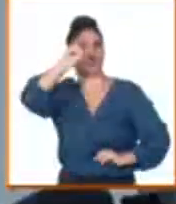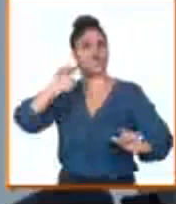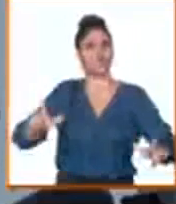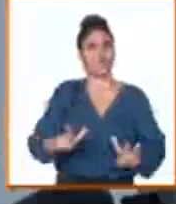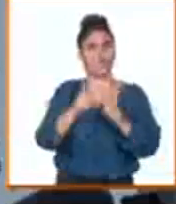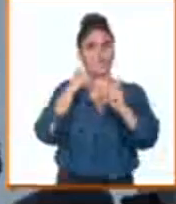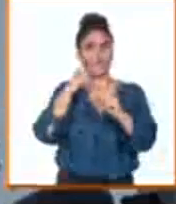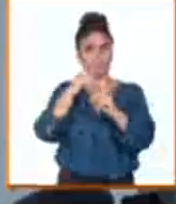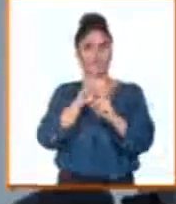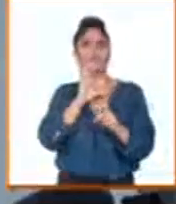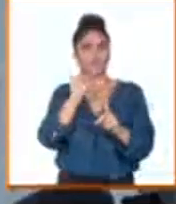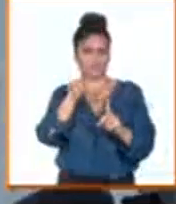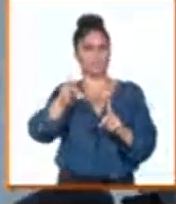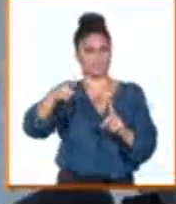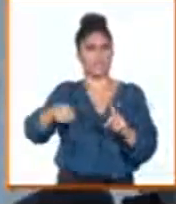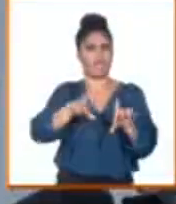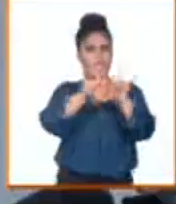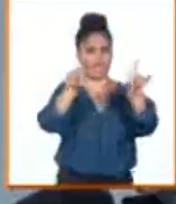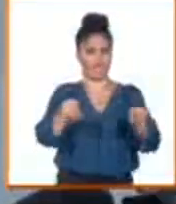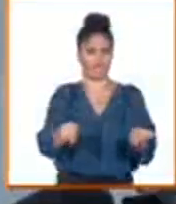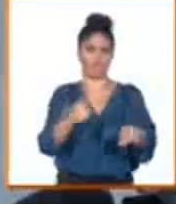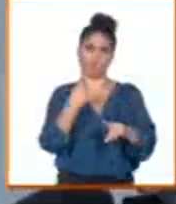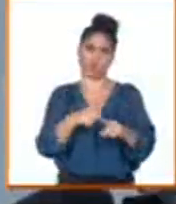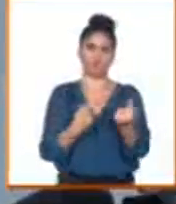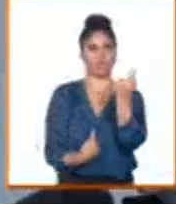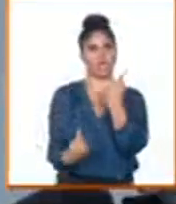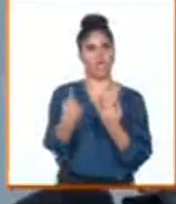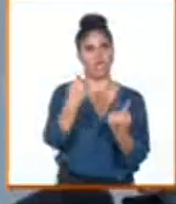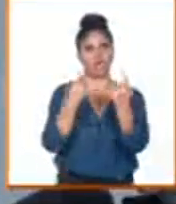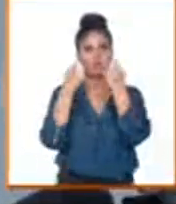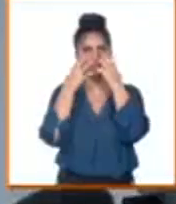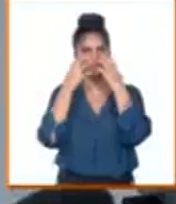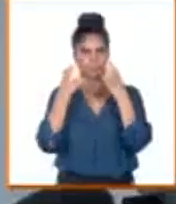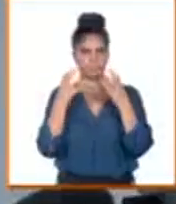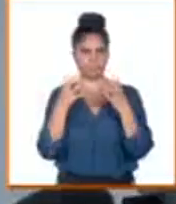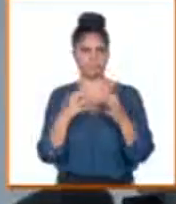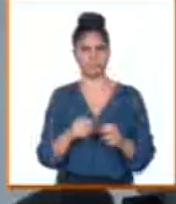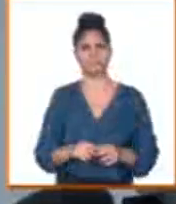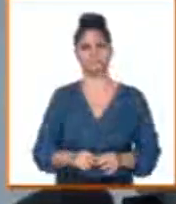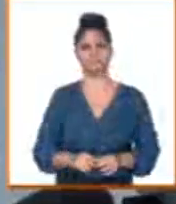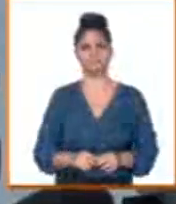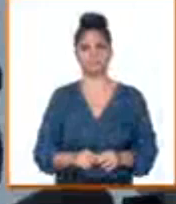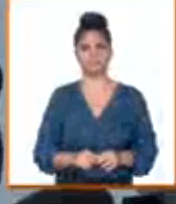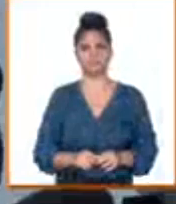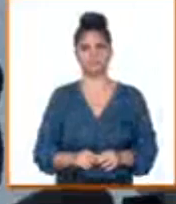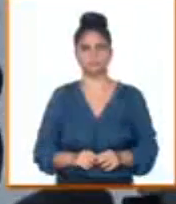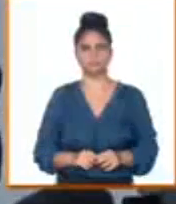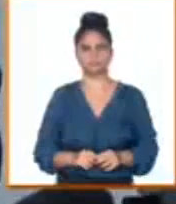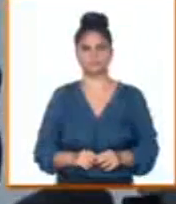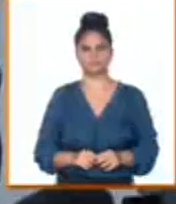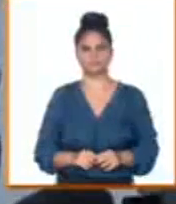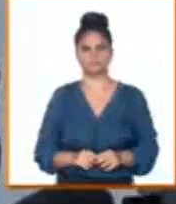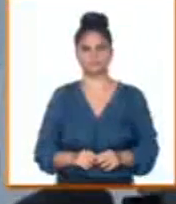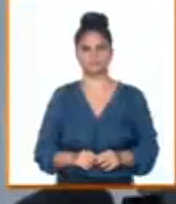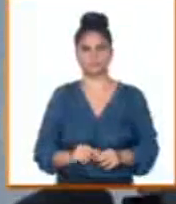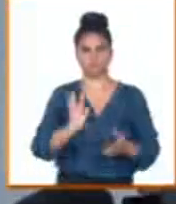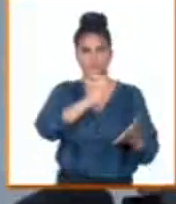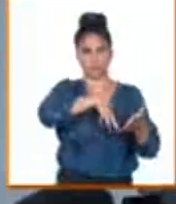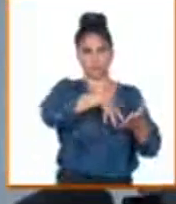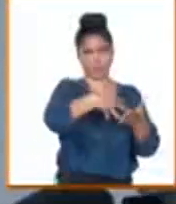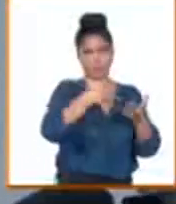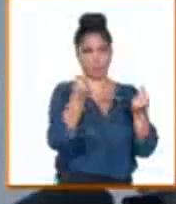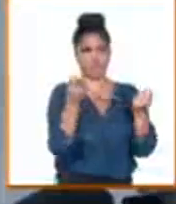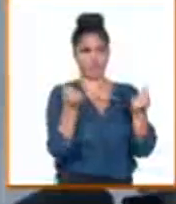lo deja claro. Y algo muy importante, el modelo, la actualización del modelo económico establece que